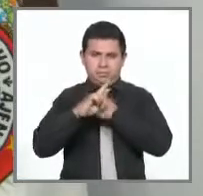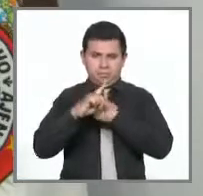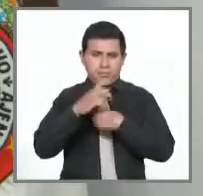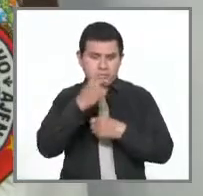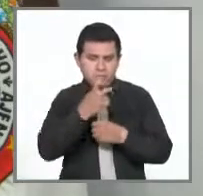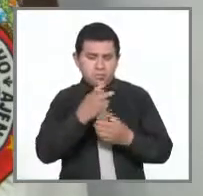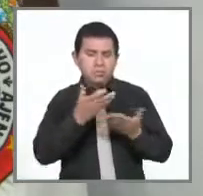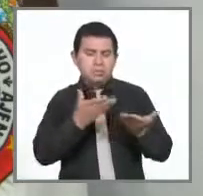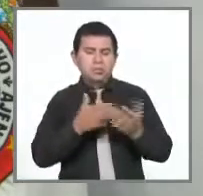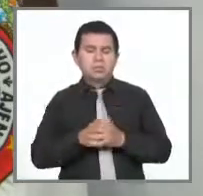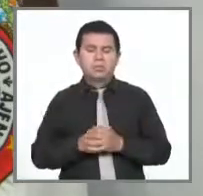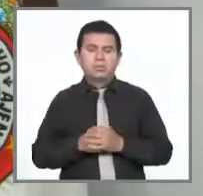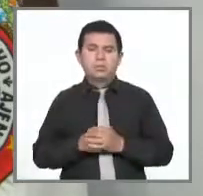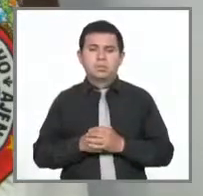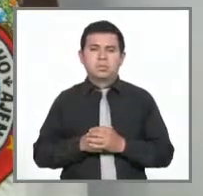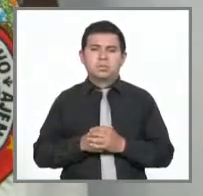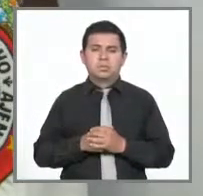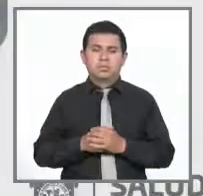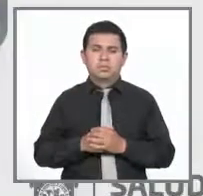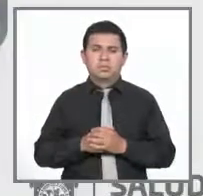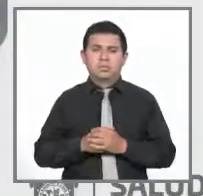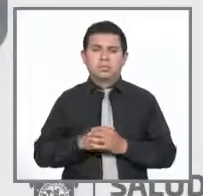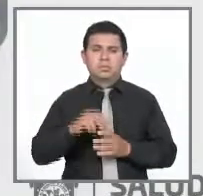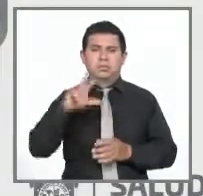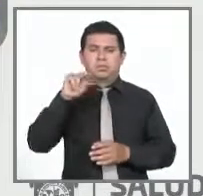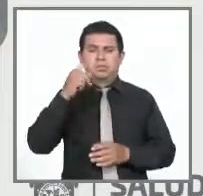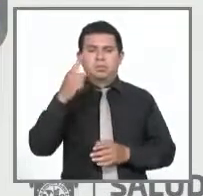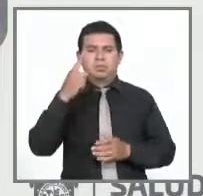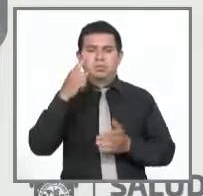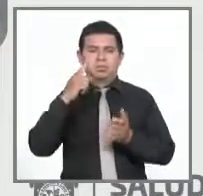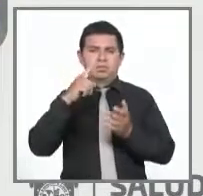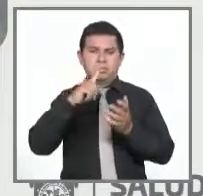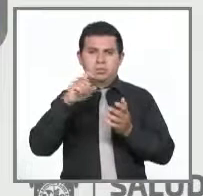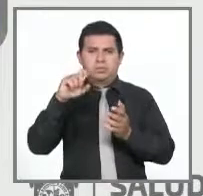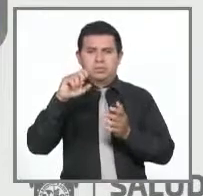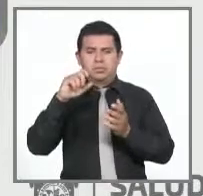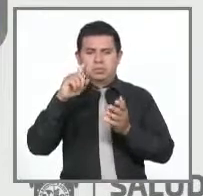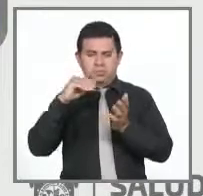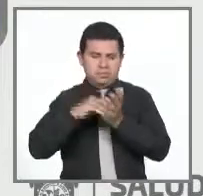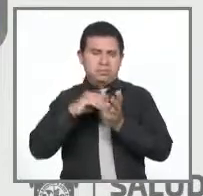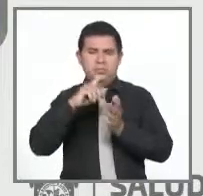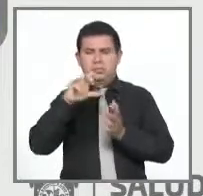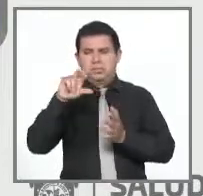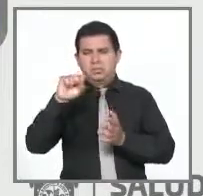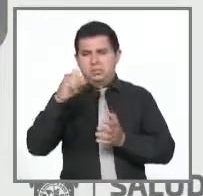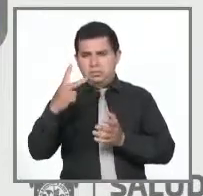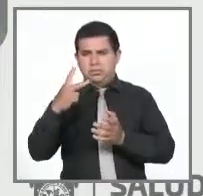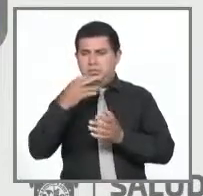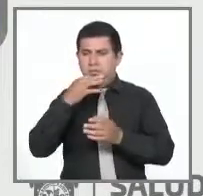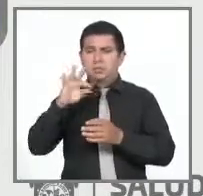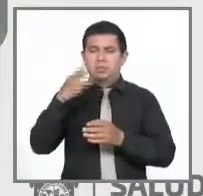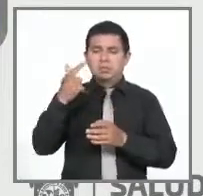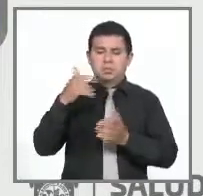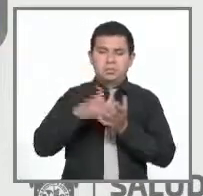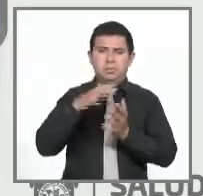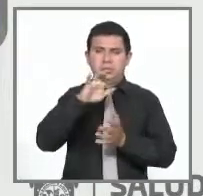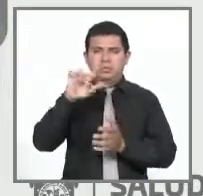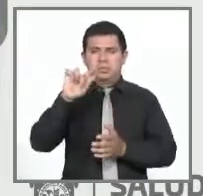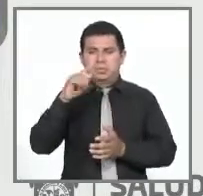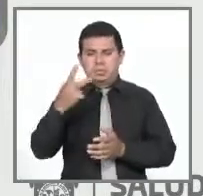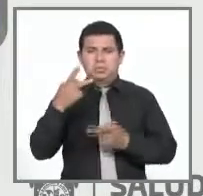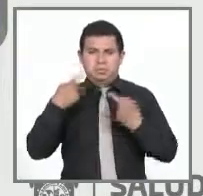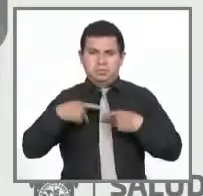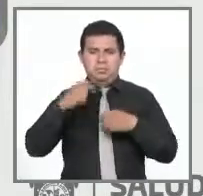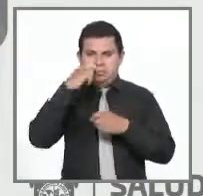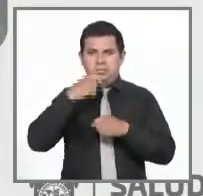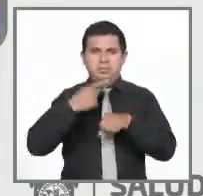cop 280 mil 263 casos notificados 47 mil 572 casos